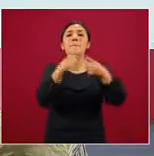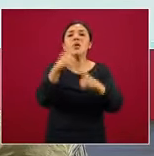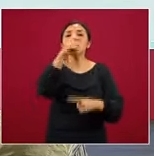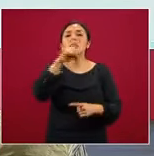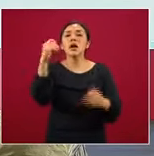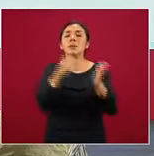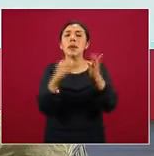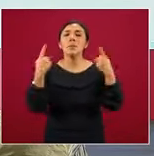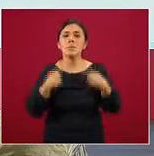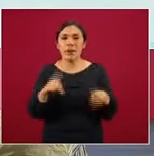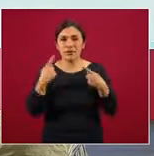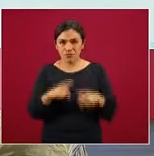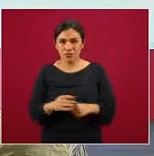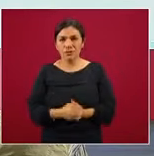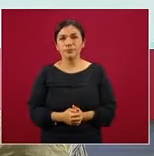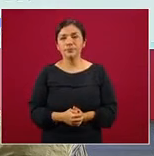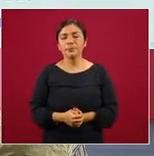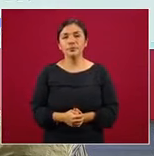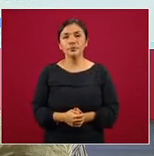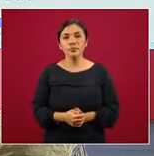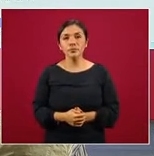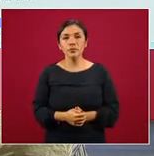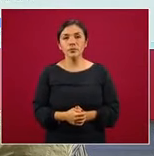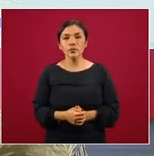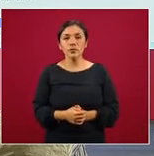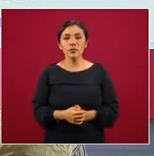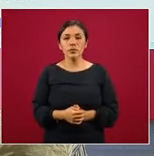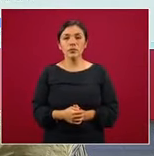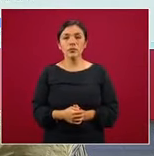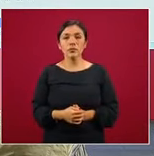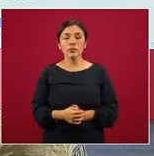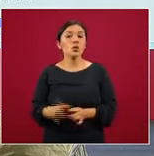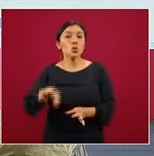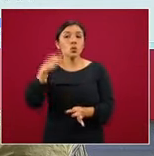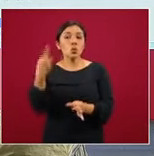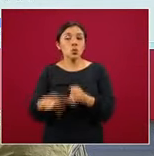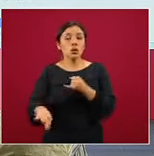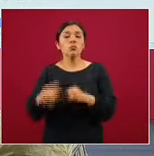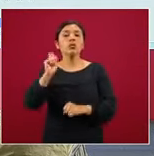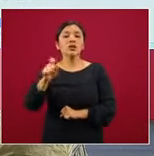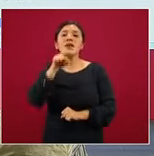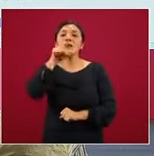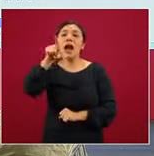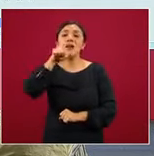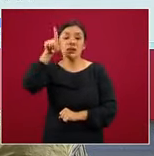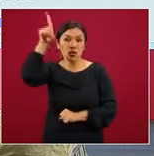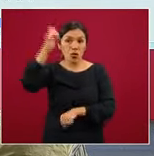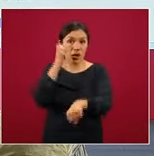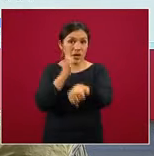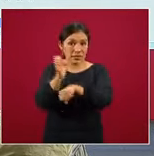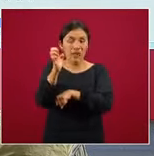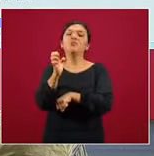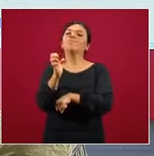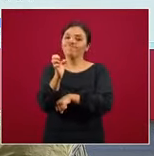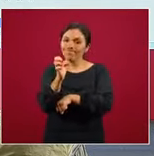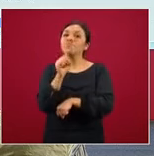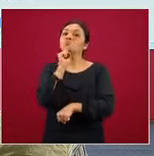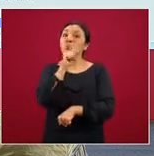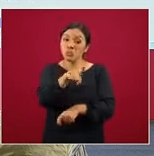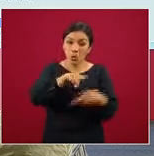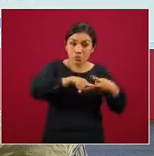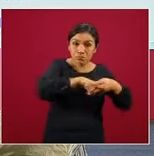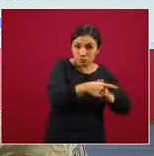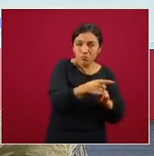100,000 personas. La siguiente, por favor. Terminamos con Jalisco. Jalisco es una entidad que también desde el